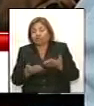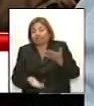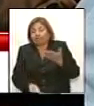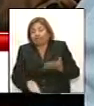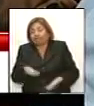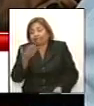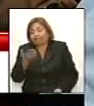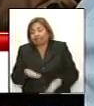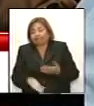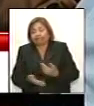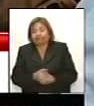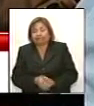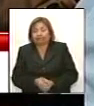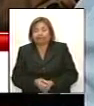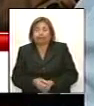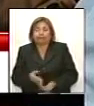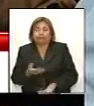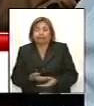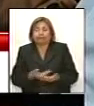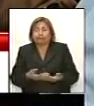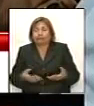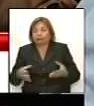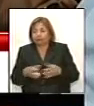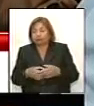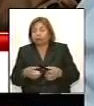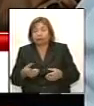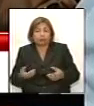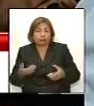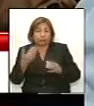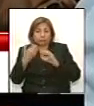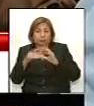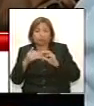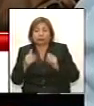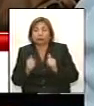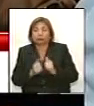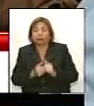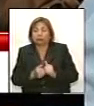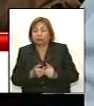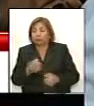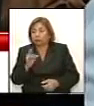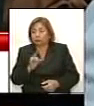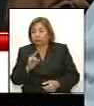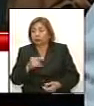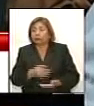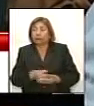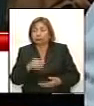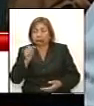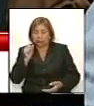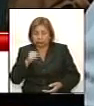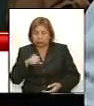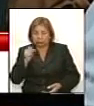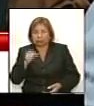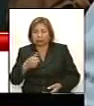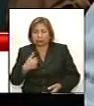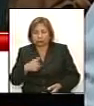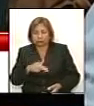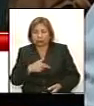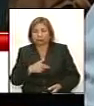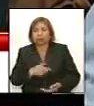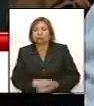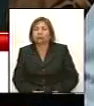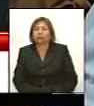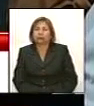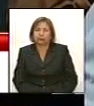se ha olvidado de ingresar en este caso el correo, que es algo necesario para poder utilizarlos. Ahora, si nosotros en este caso,